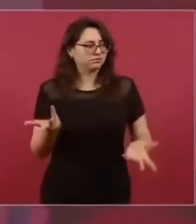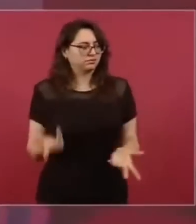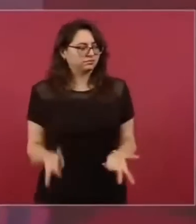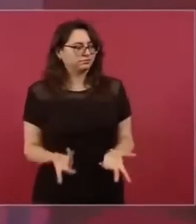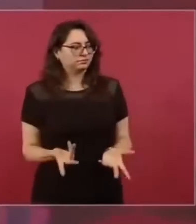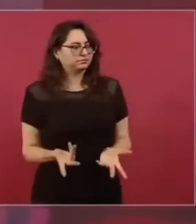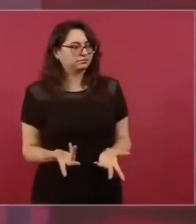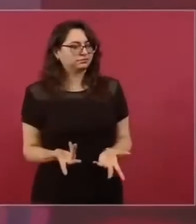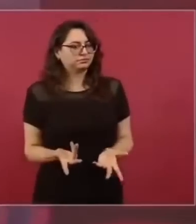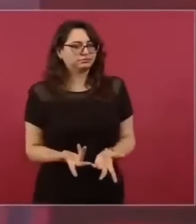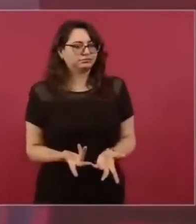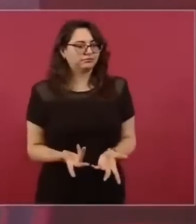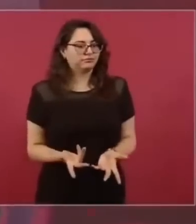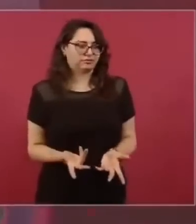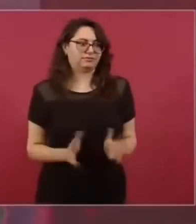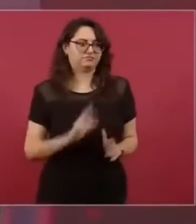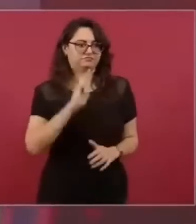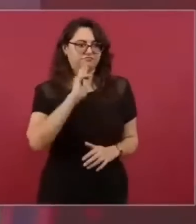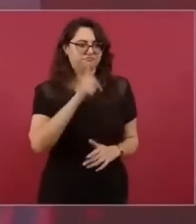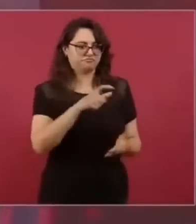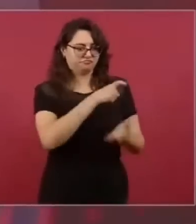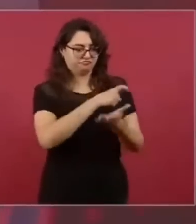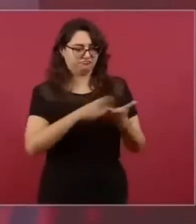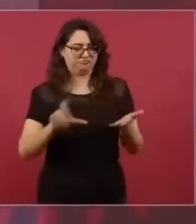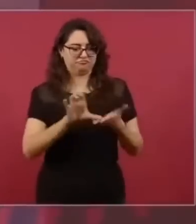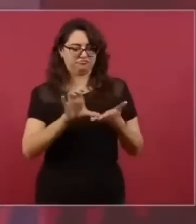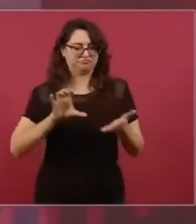que el presupuesto se maneje en un banco